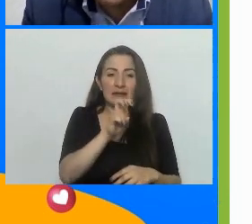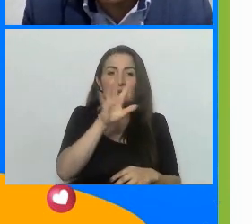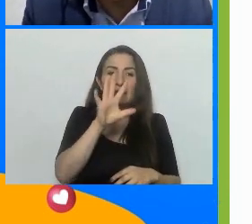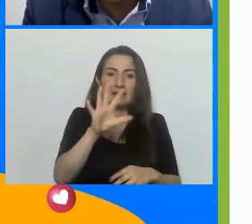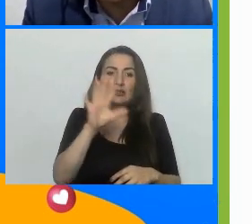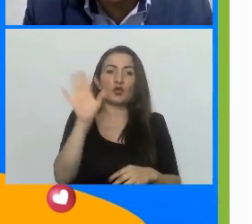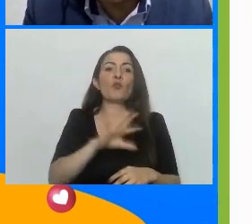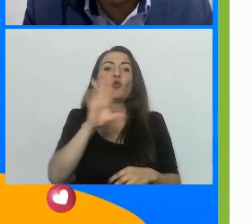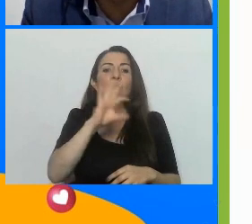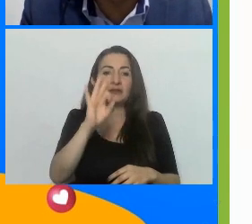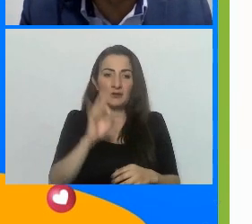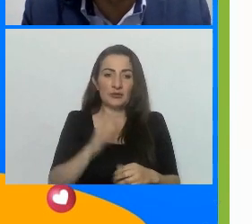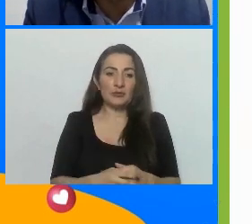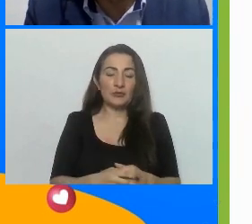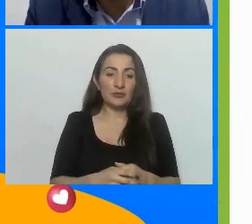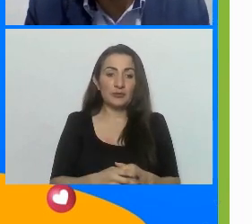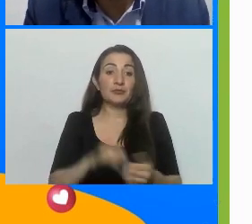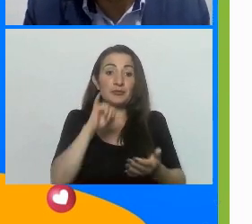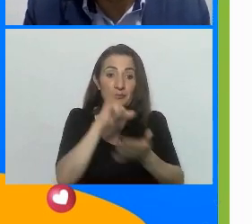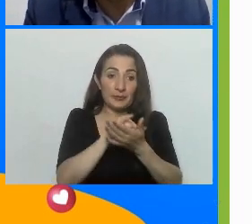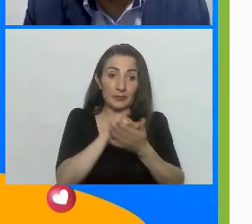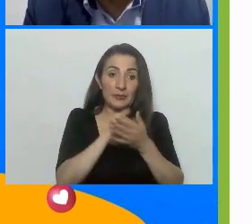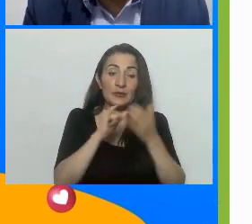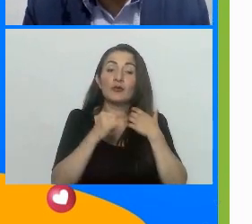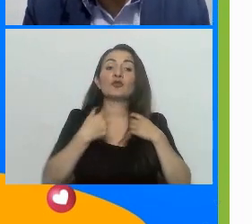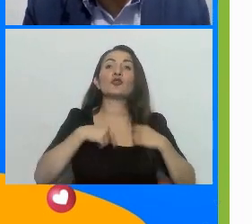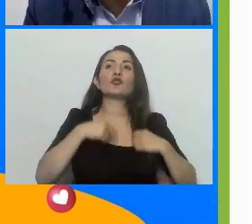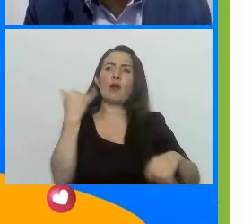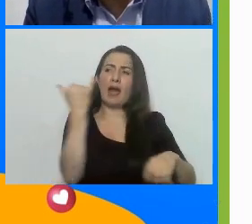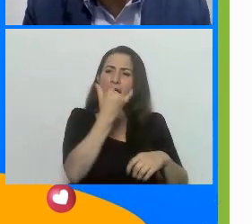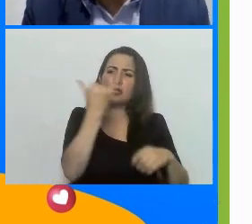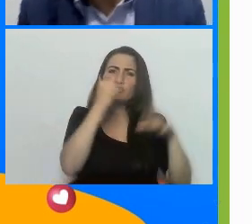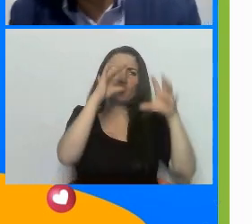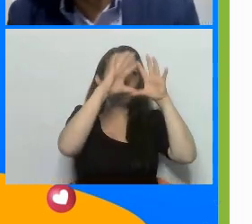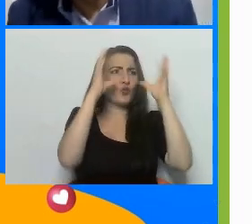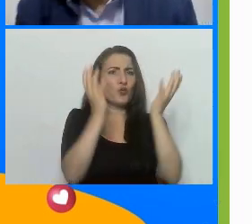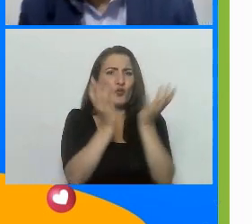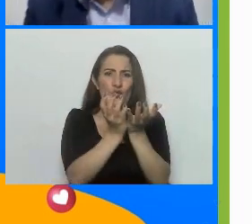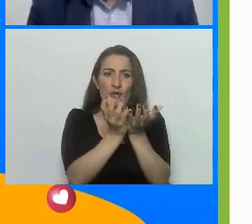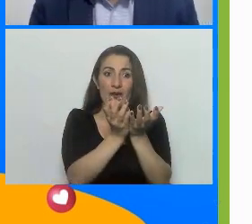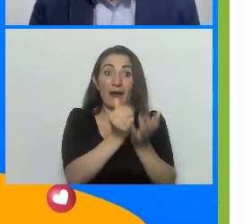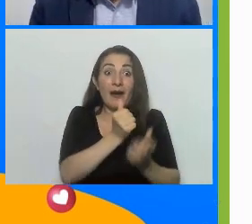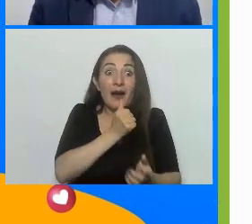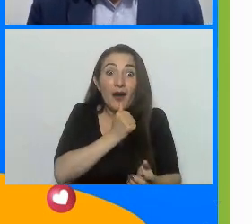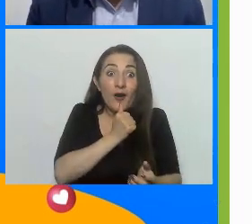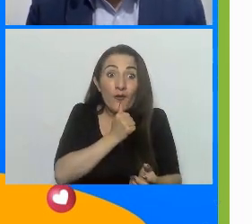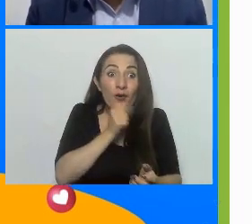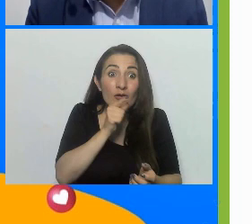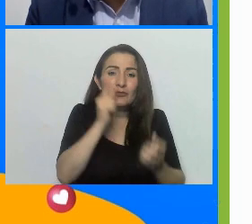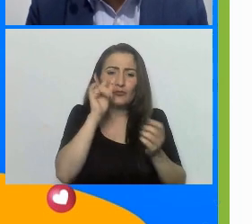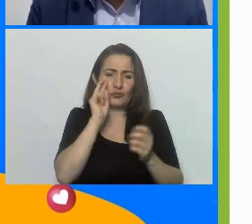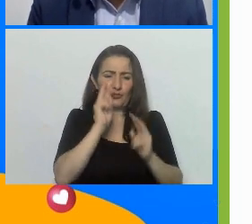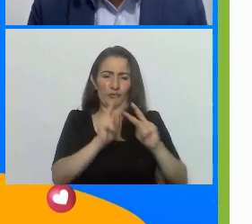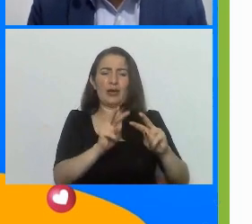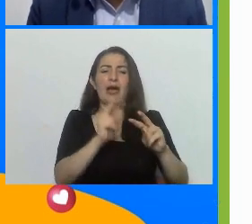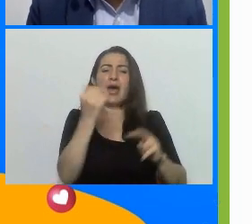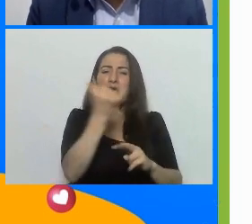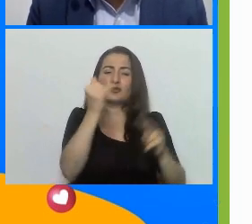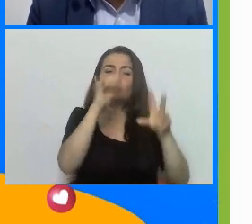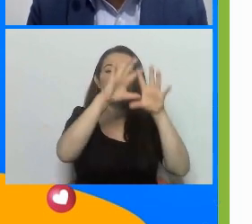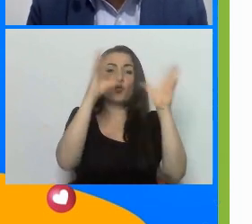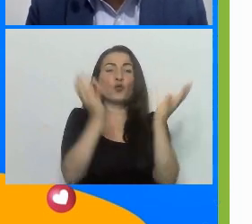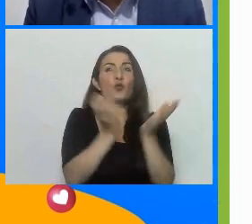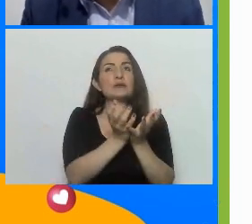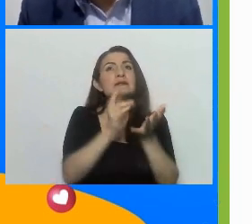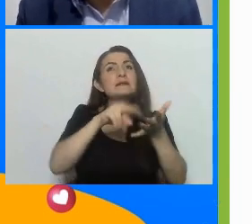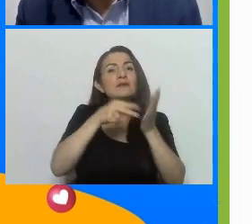75% del planeta. Por eso nos conocen como el planeta azul. Pero la Tierra no es agua, sino que la Tierra, el